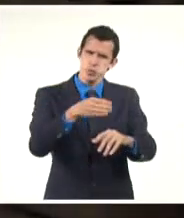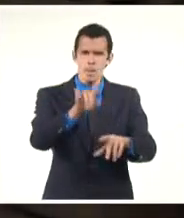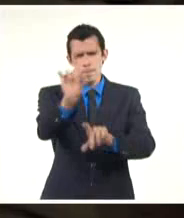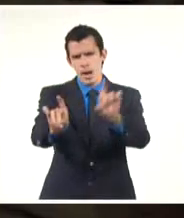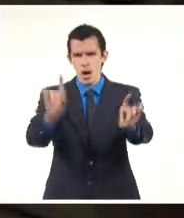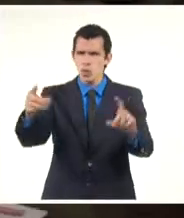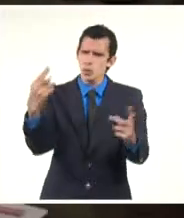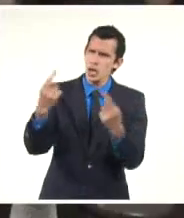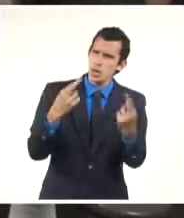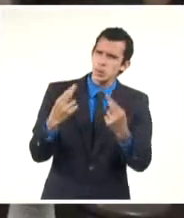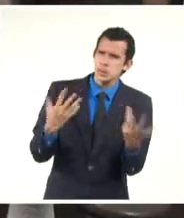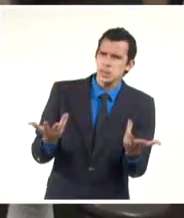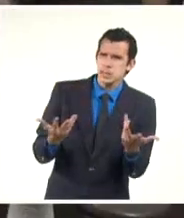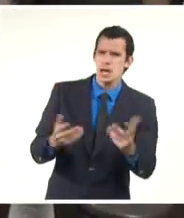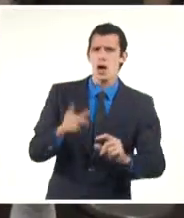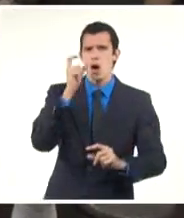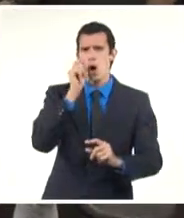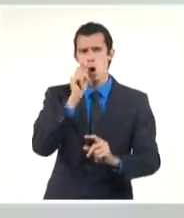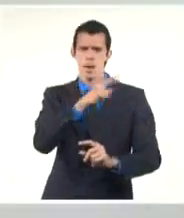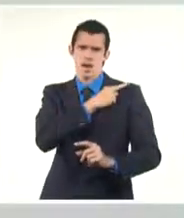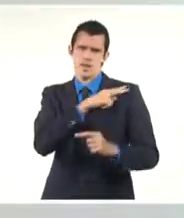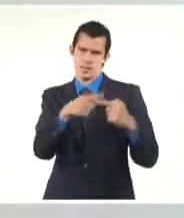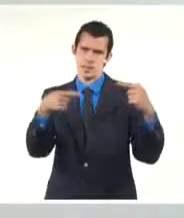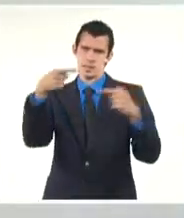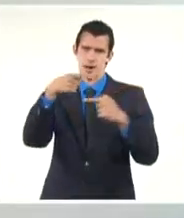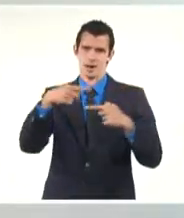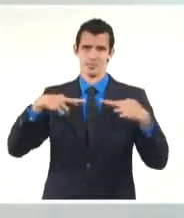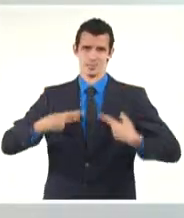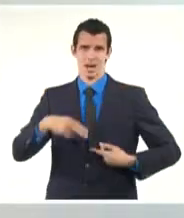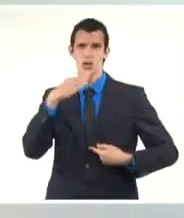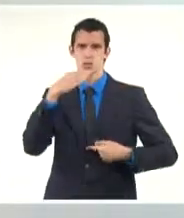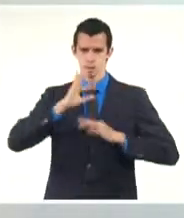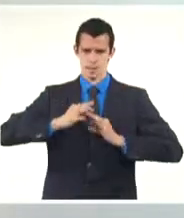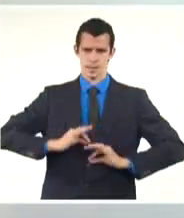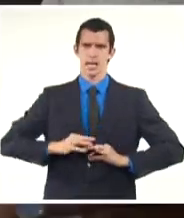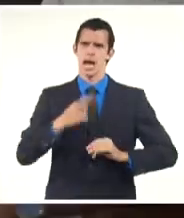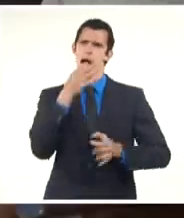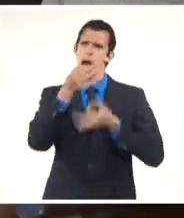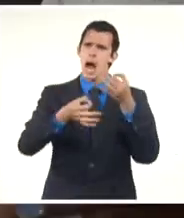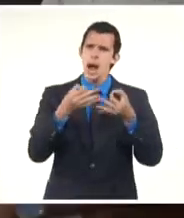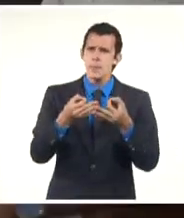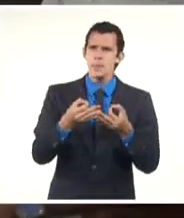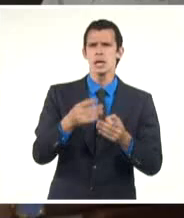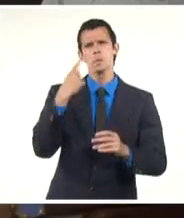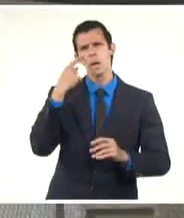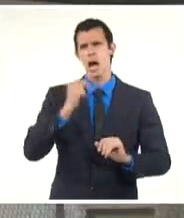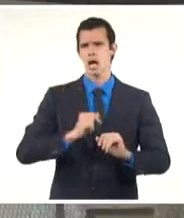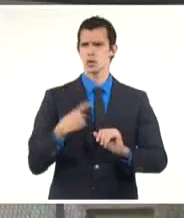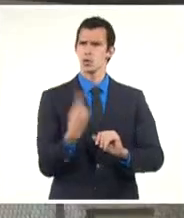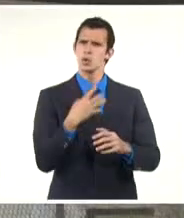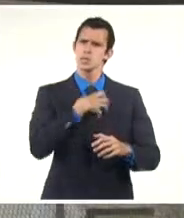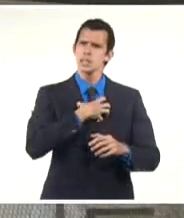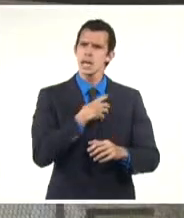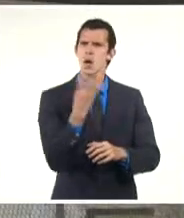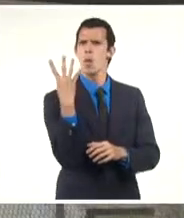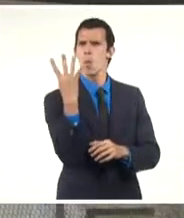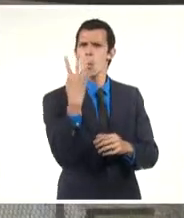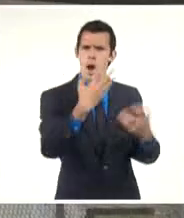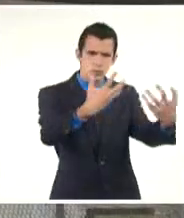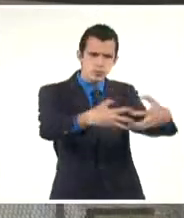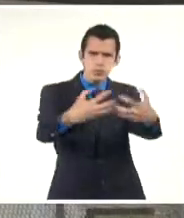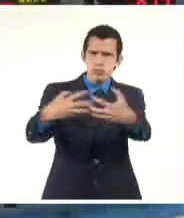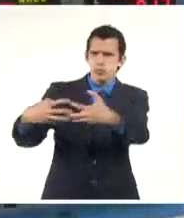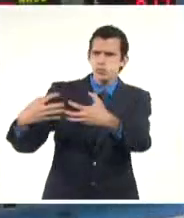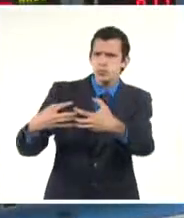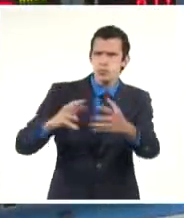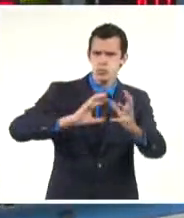central, dio una panorámica general del estado técnico y nivel de carga de las 4 unidades térmicas. Las afectaciones eléctricas que vive el